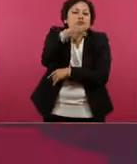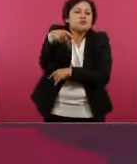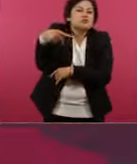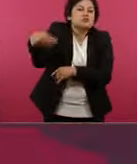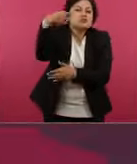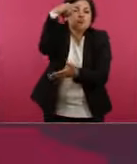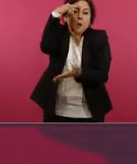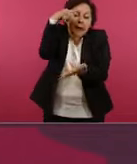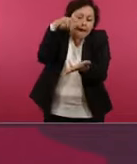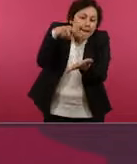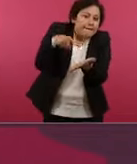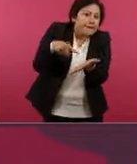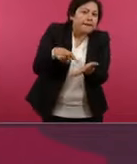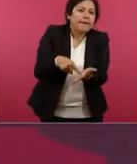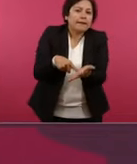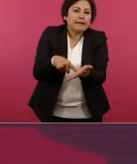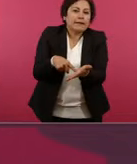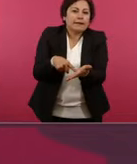que son libros